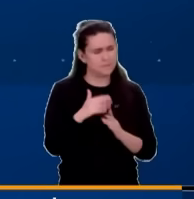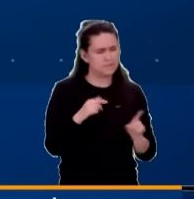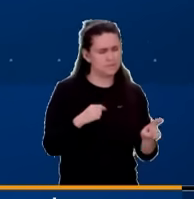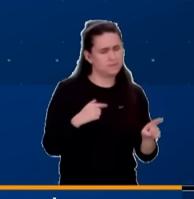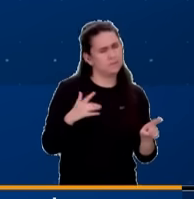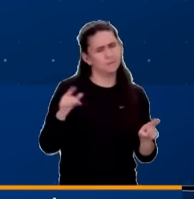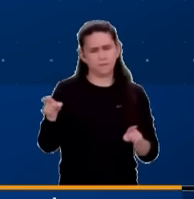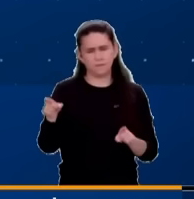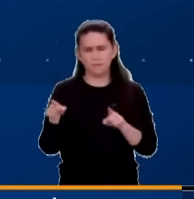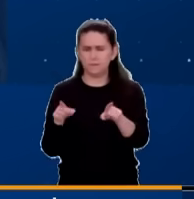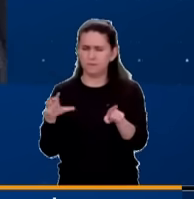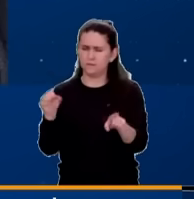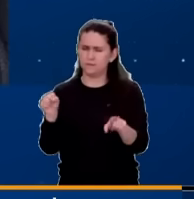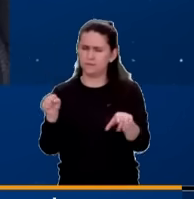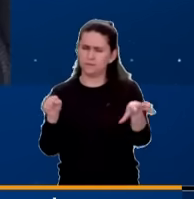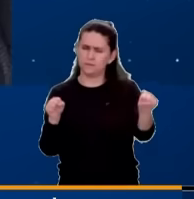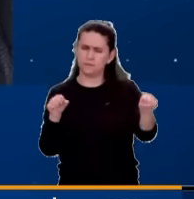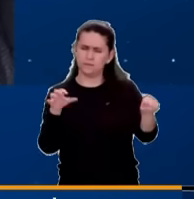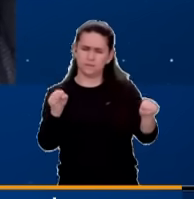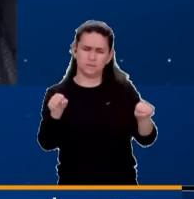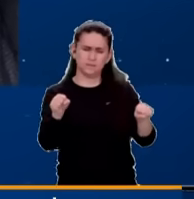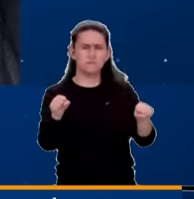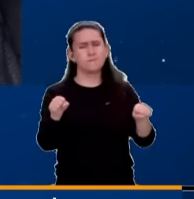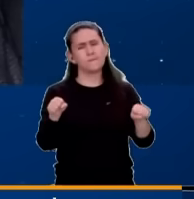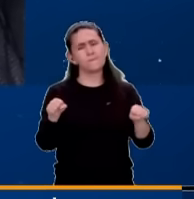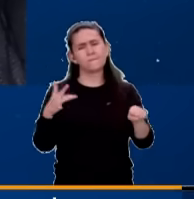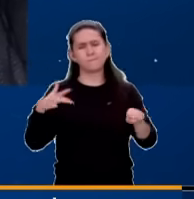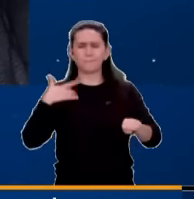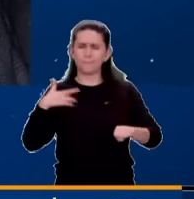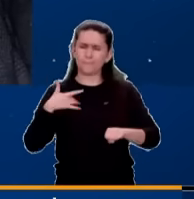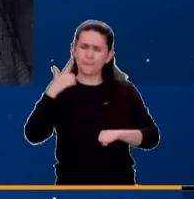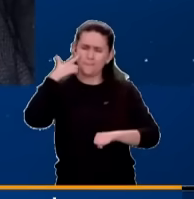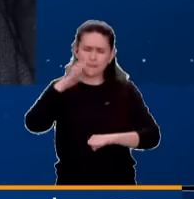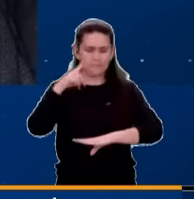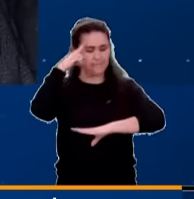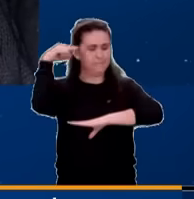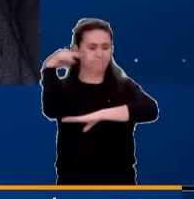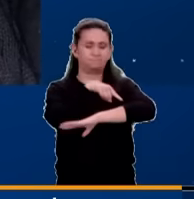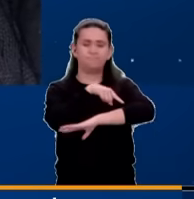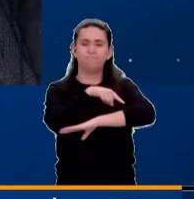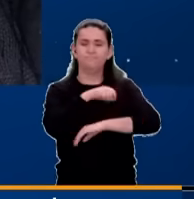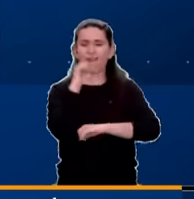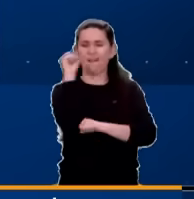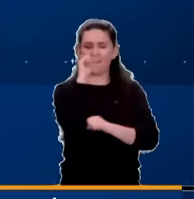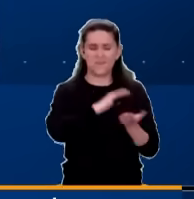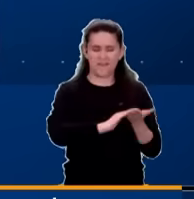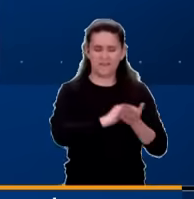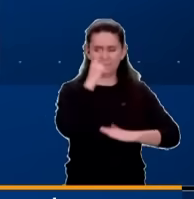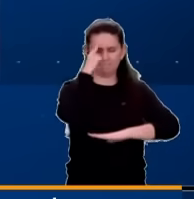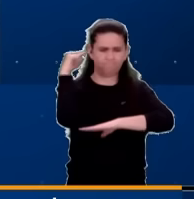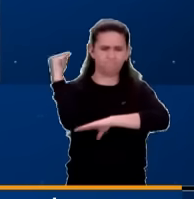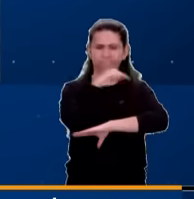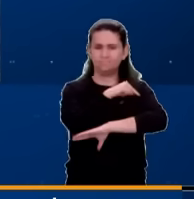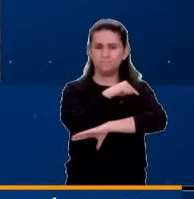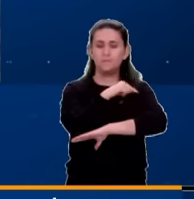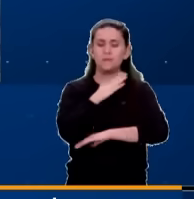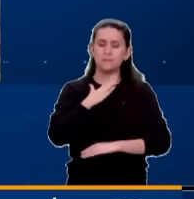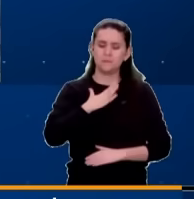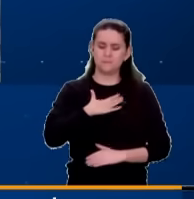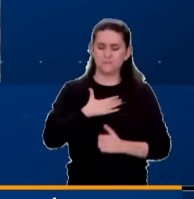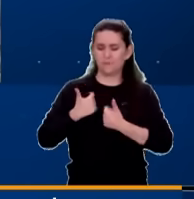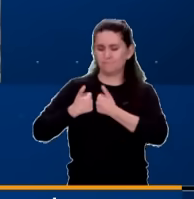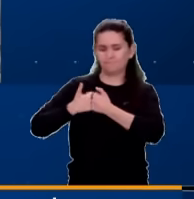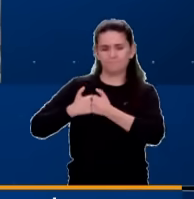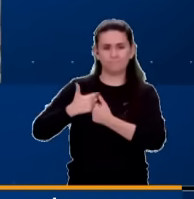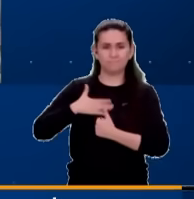que más o menos aquí en el taller era donde se sentía sospecha. Y pues la sospecha la tenía mi pareja,